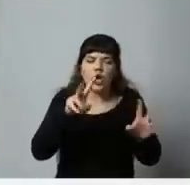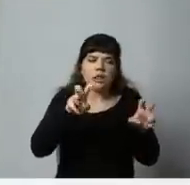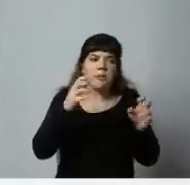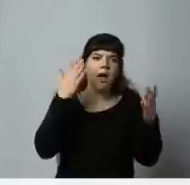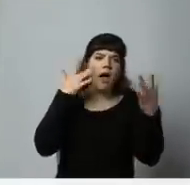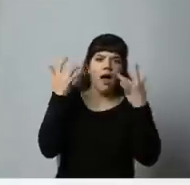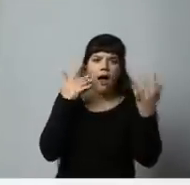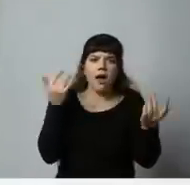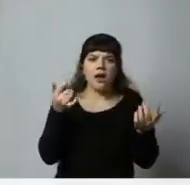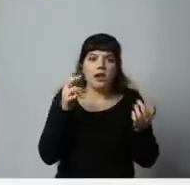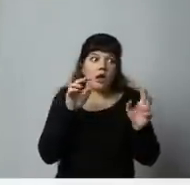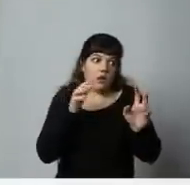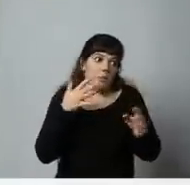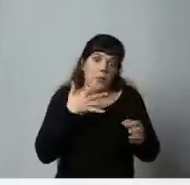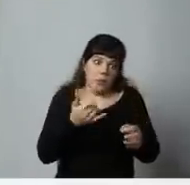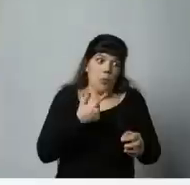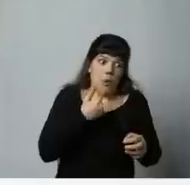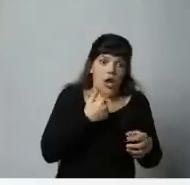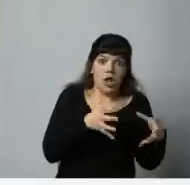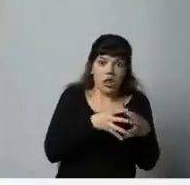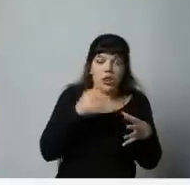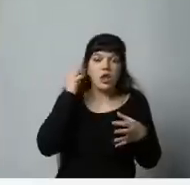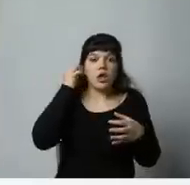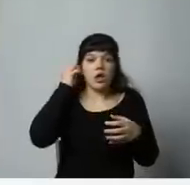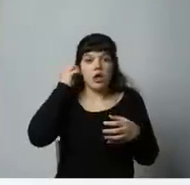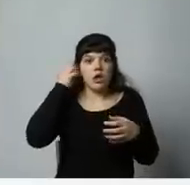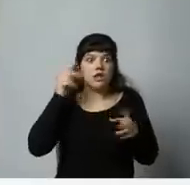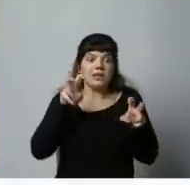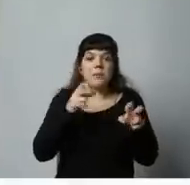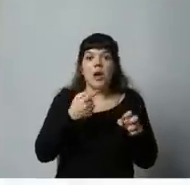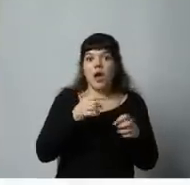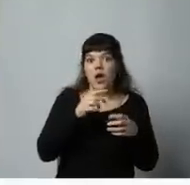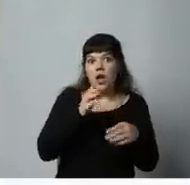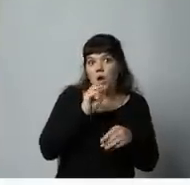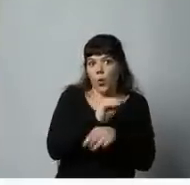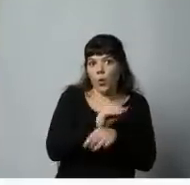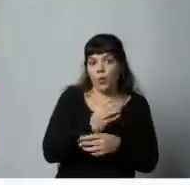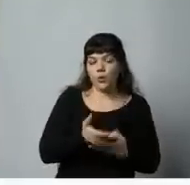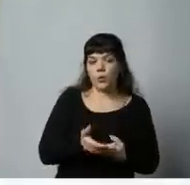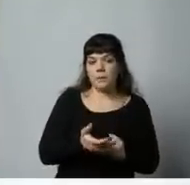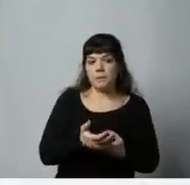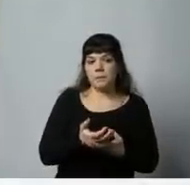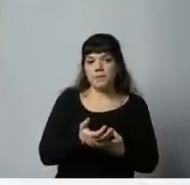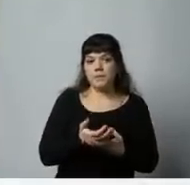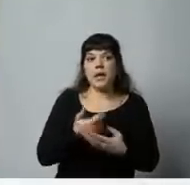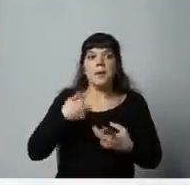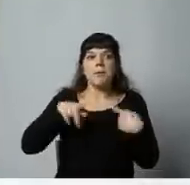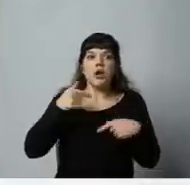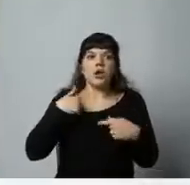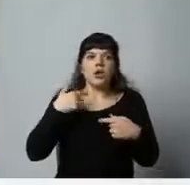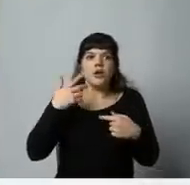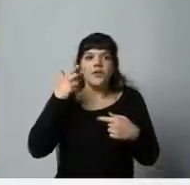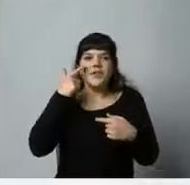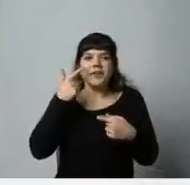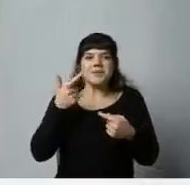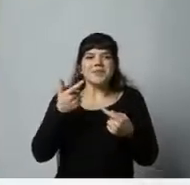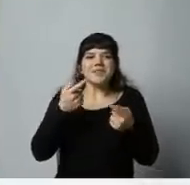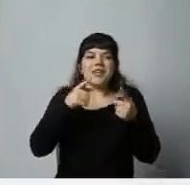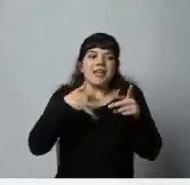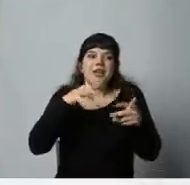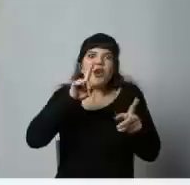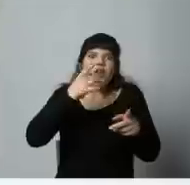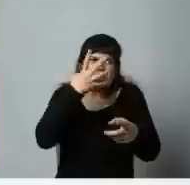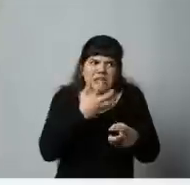contexto a nivel político lo que es la la cultura y lo digo así claramente y lo que nosotros vemos es que no están siendo